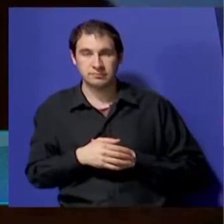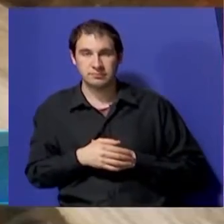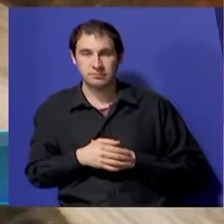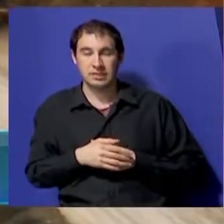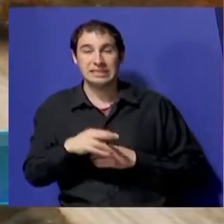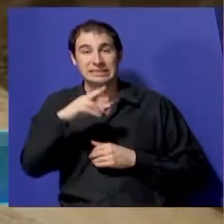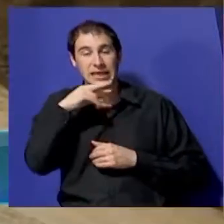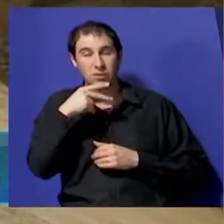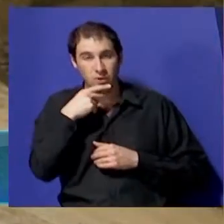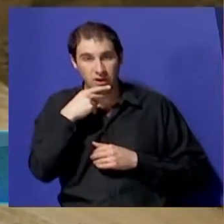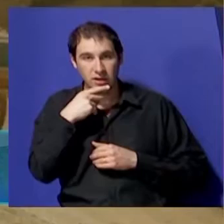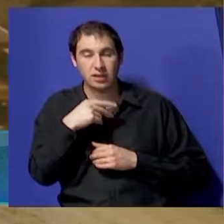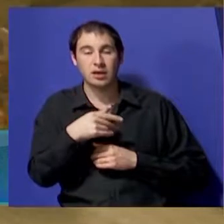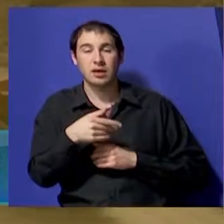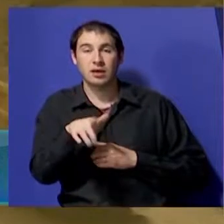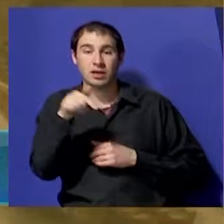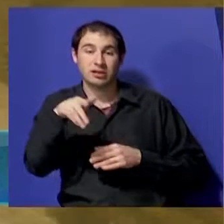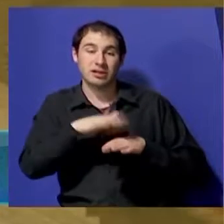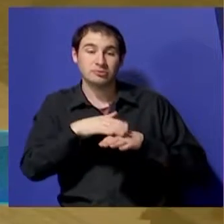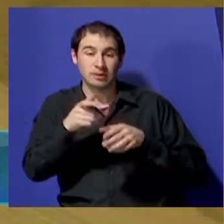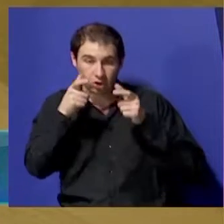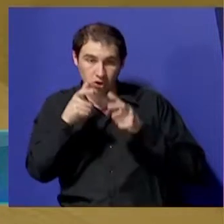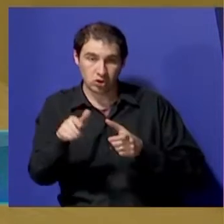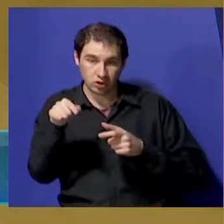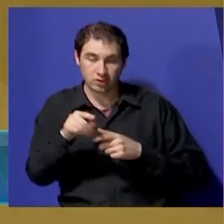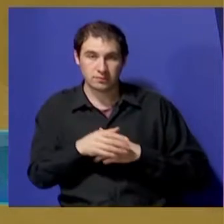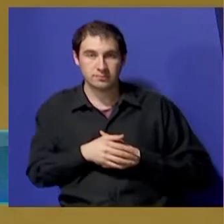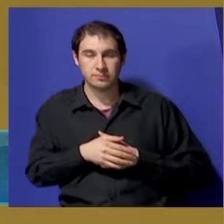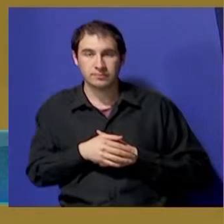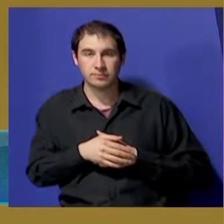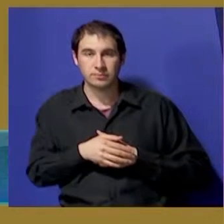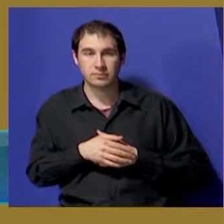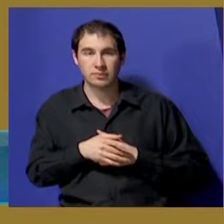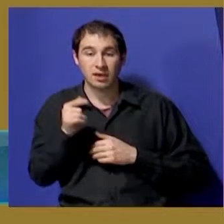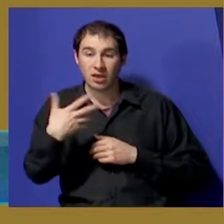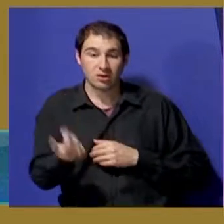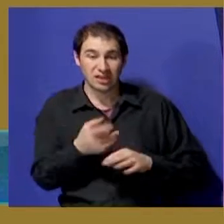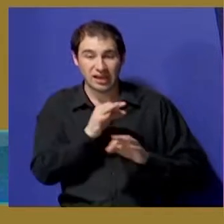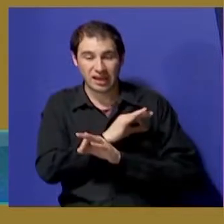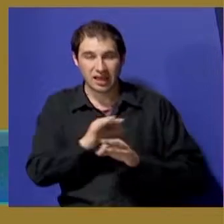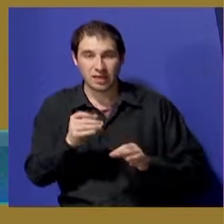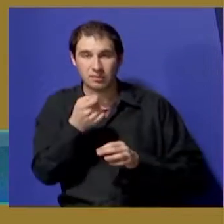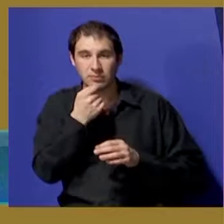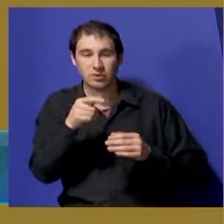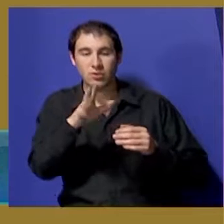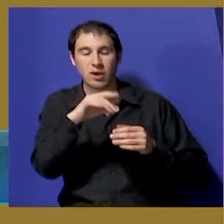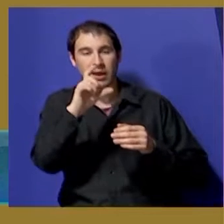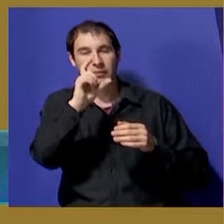En San Juan, siendo los adalides de los controles, no se había detectado una